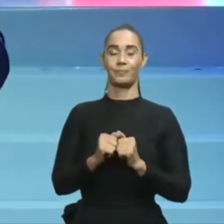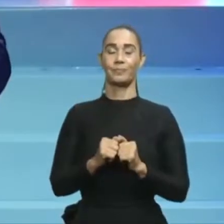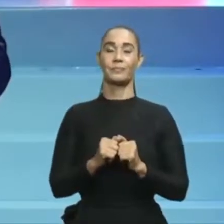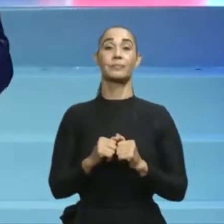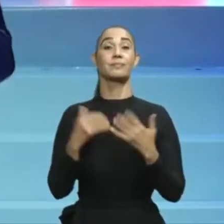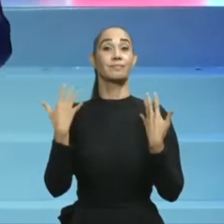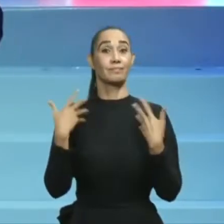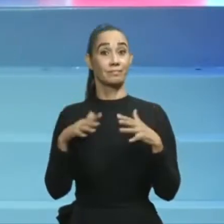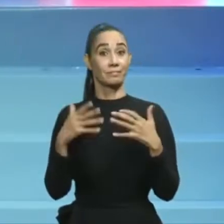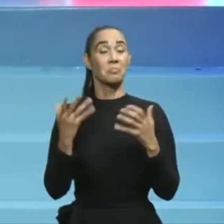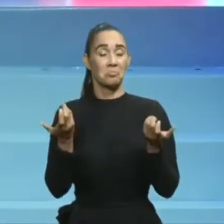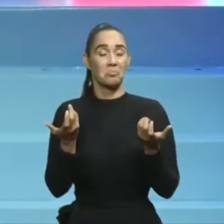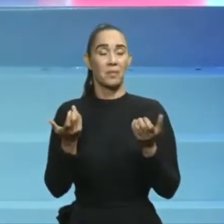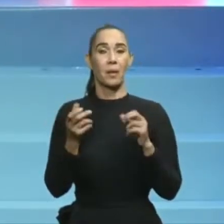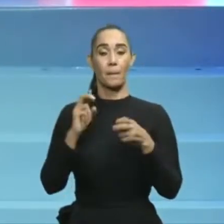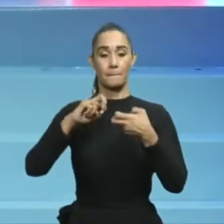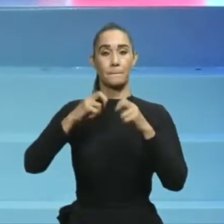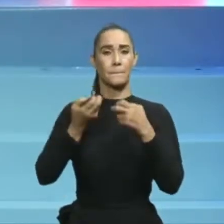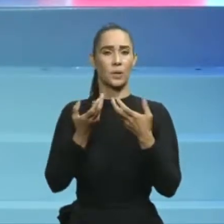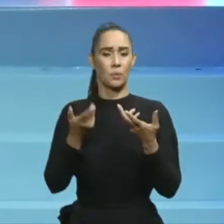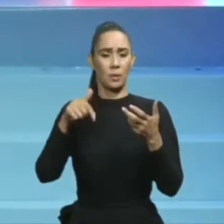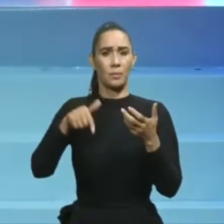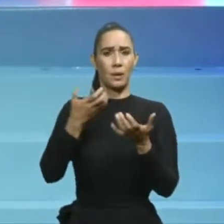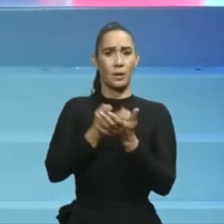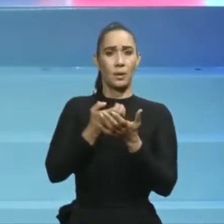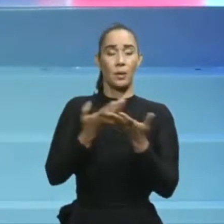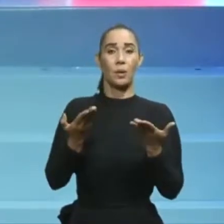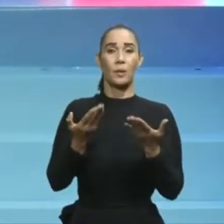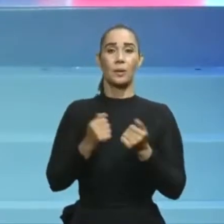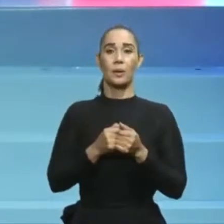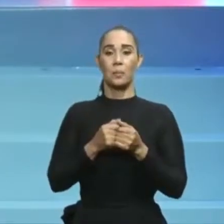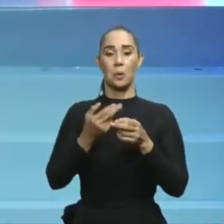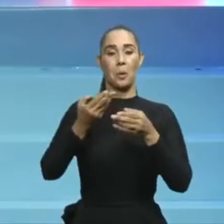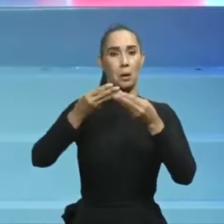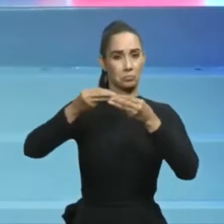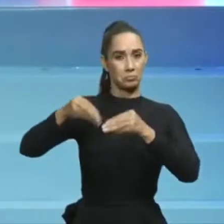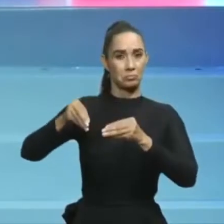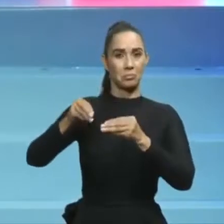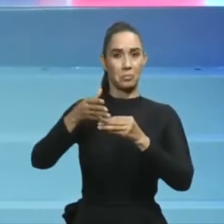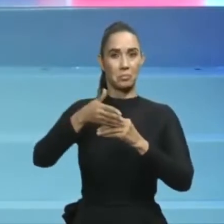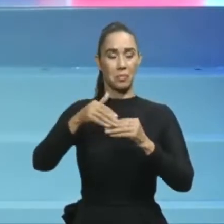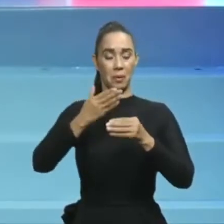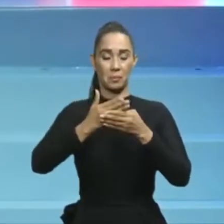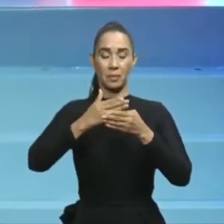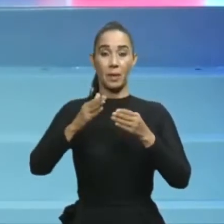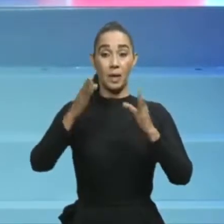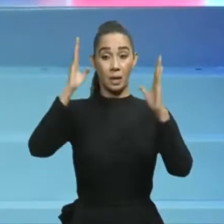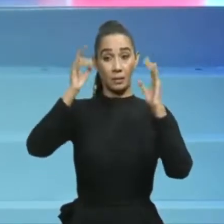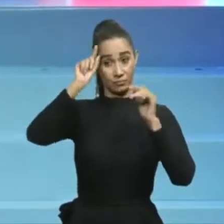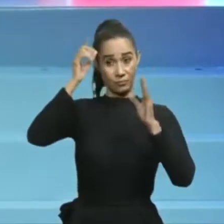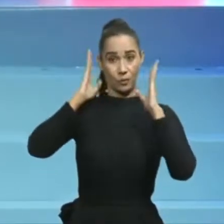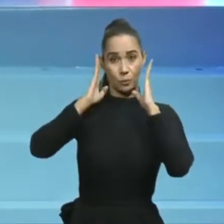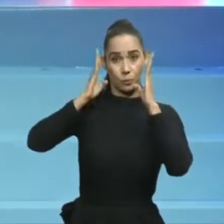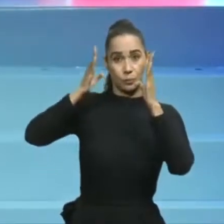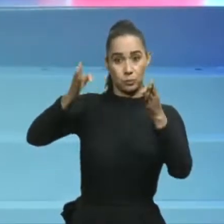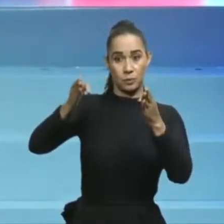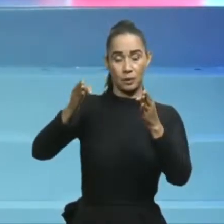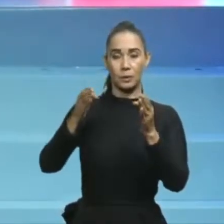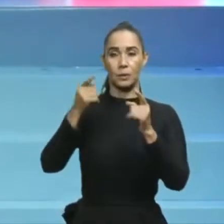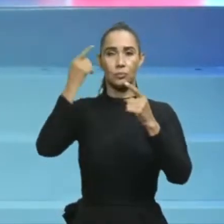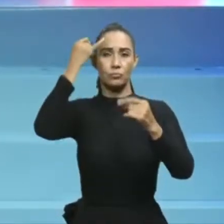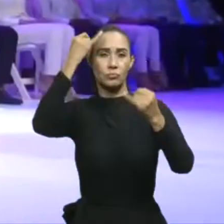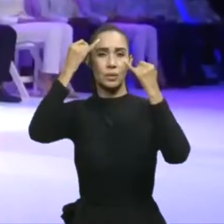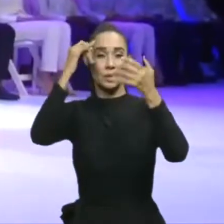y si problemas puntuales en nuestra economía que son transitorios y a lo que el gobierno atiende con medidas y presupuestos